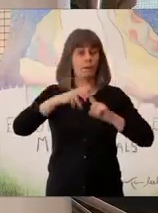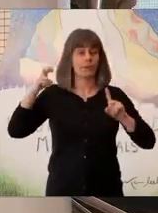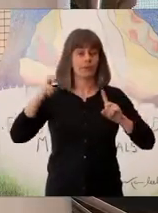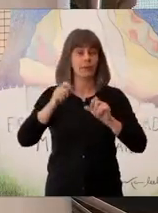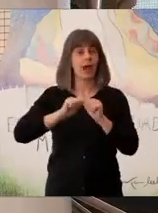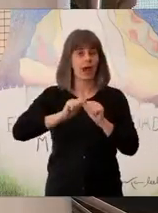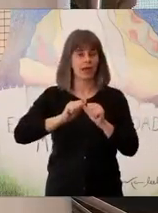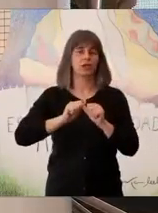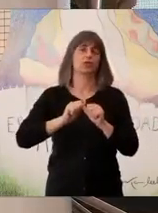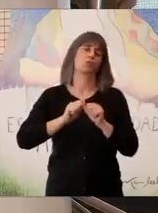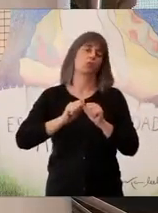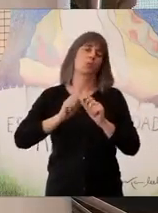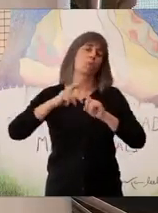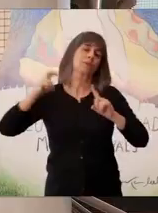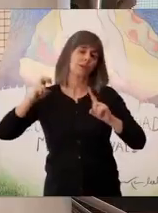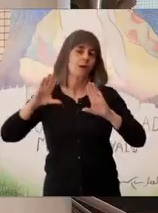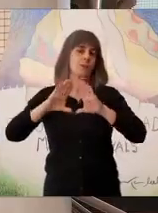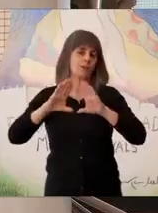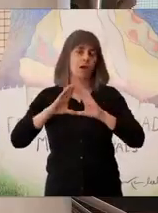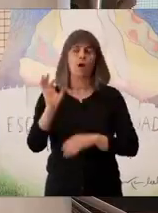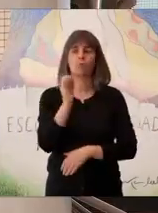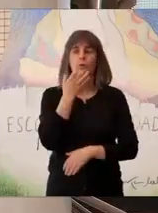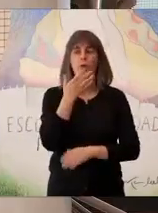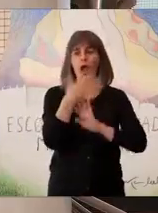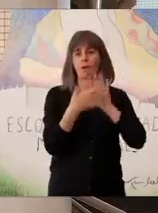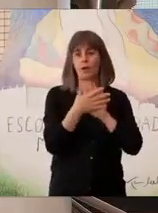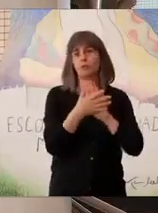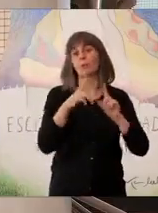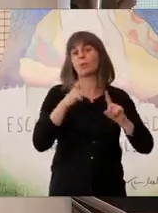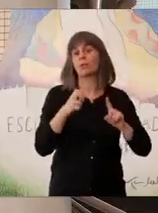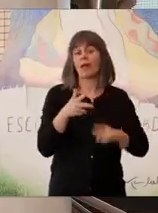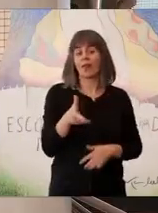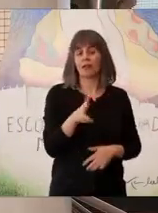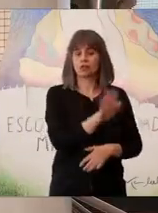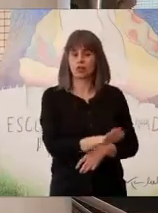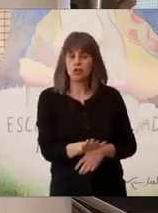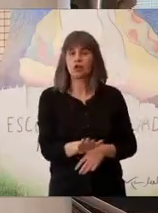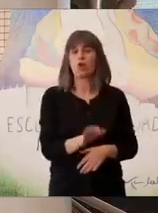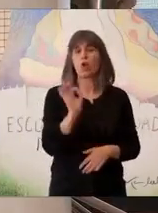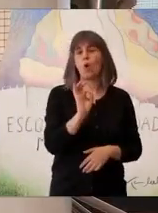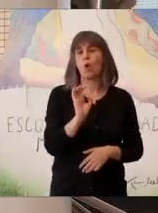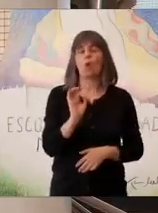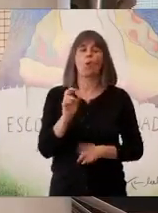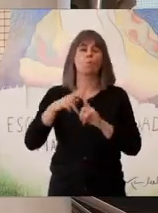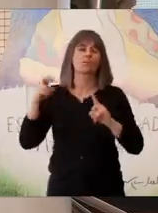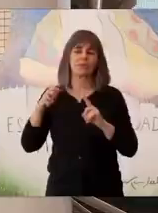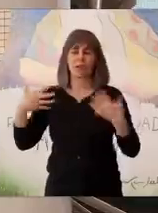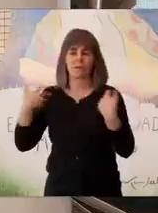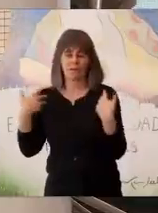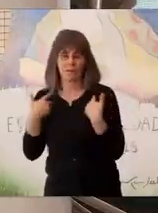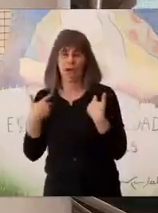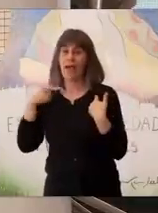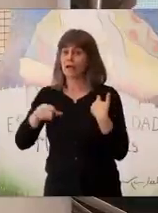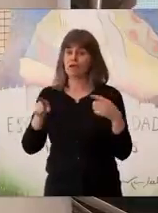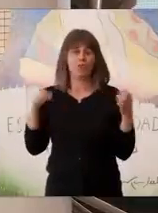perspectiva feminista, como cuando hablamos de la perspectiva de los derechos del niño o la perspectiva victimológica, es transversal,